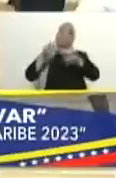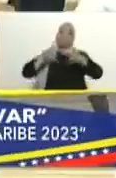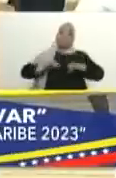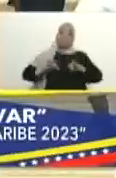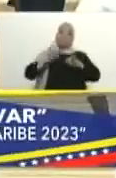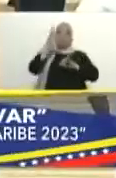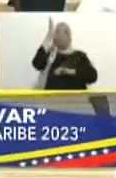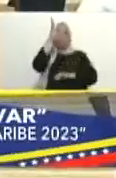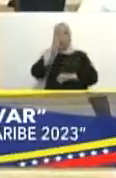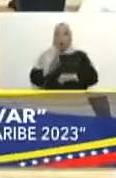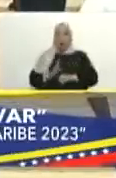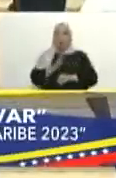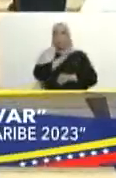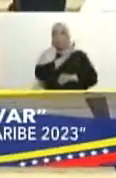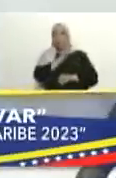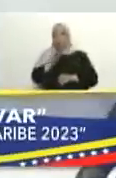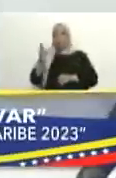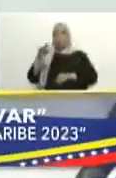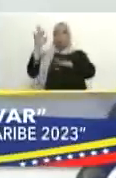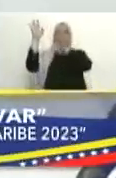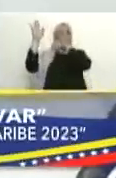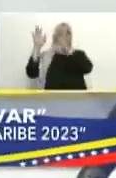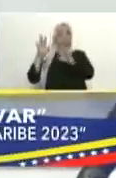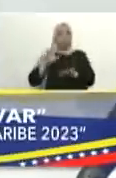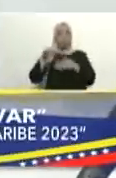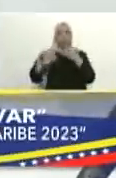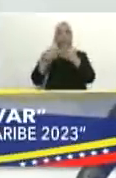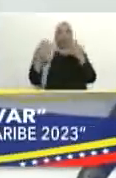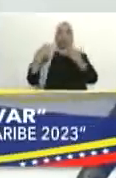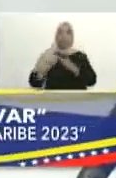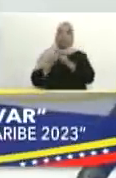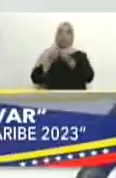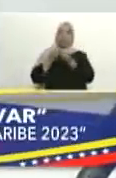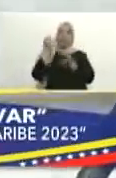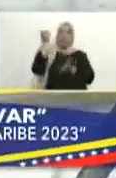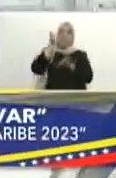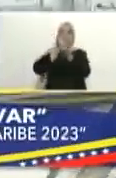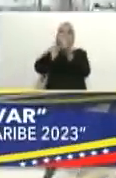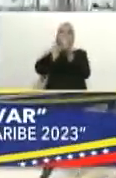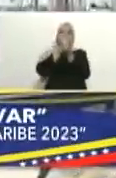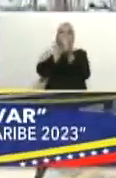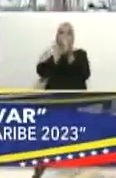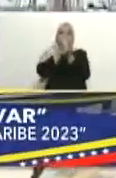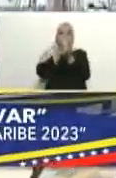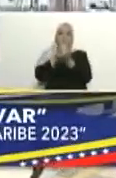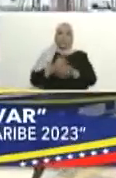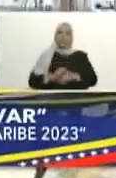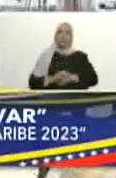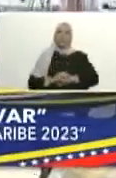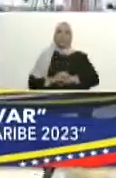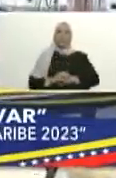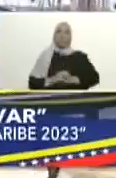y Espíritu Santo, descienda sobre ustedes y les acompañe siempre. Amén.